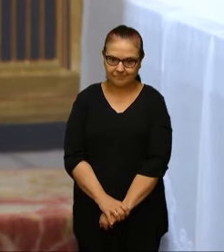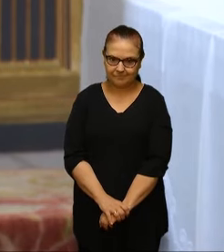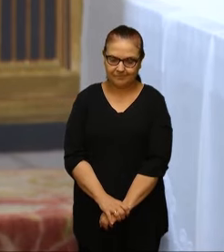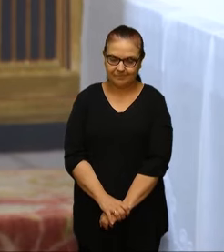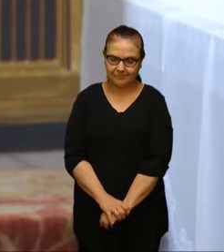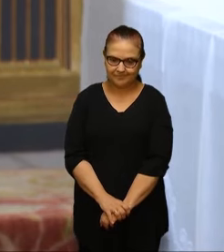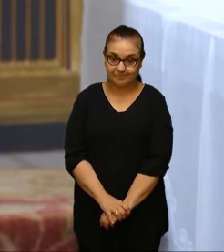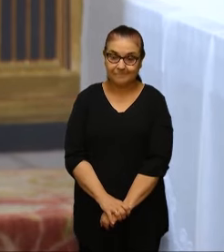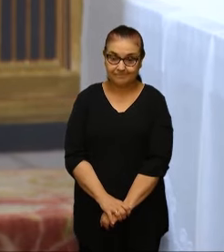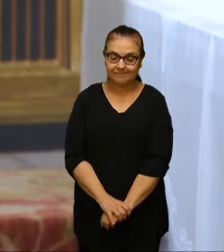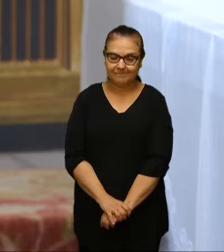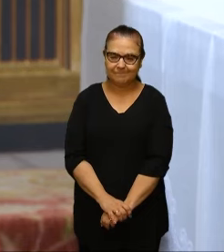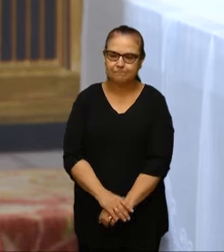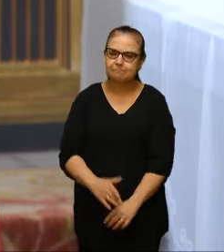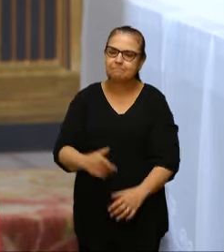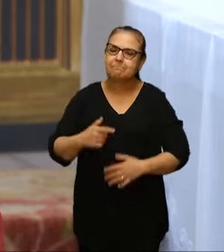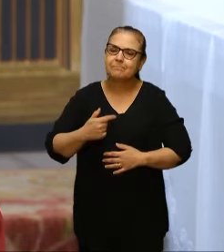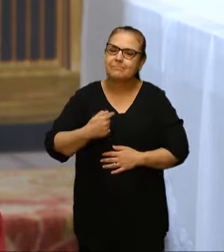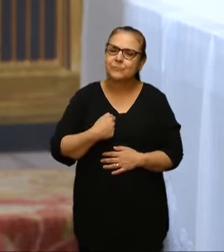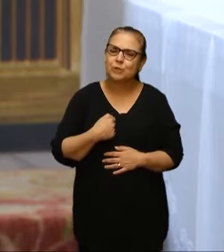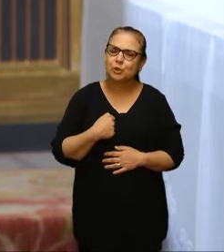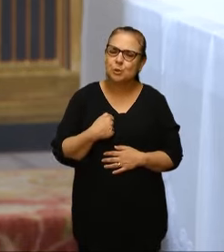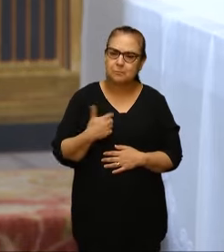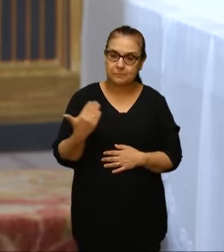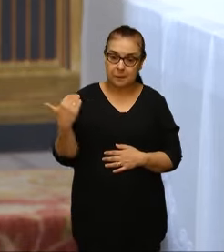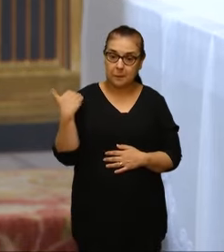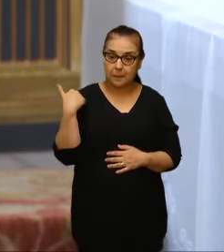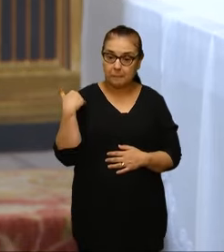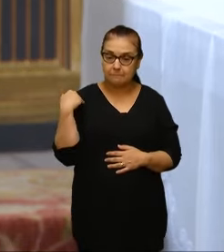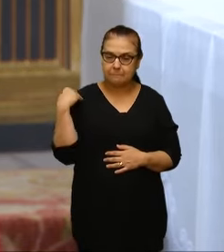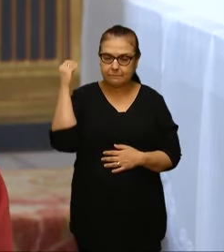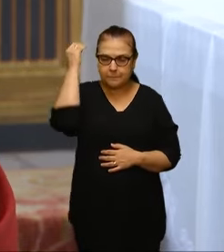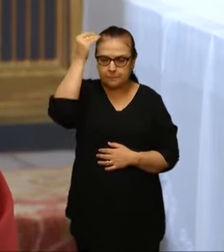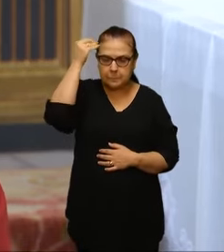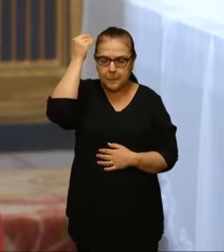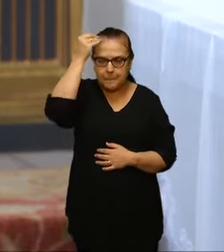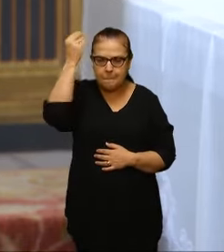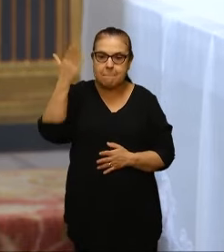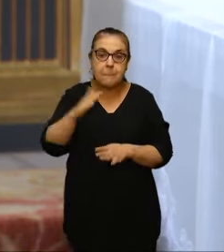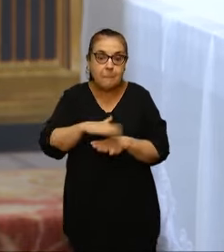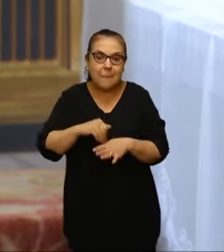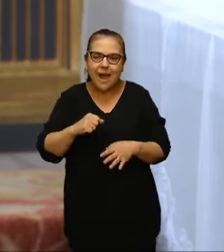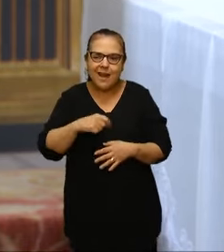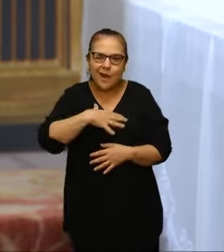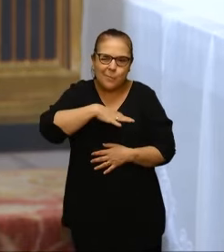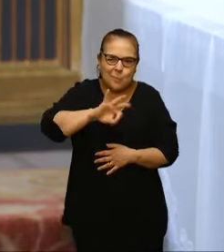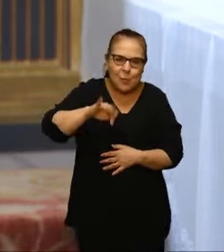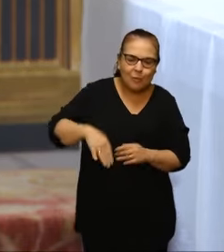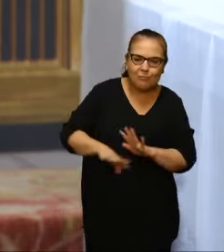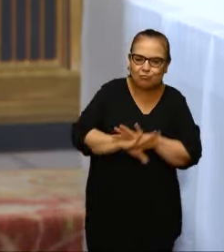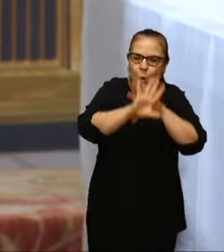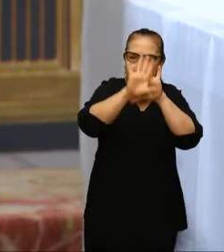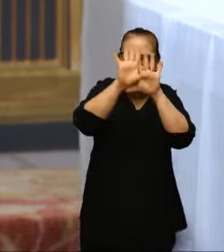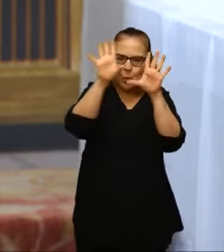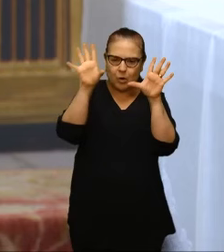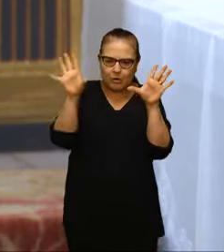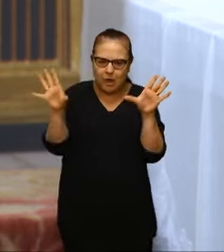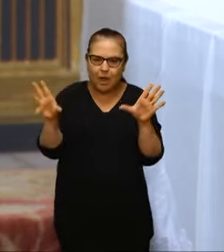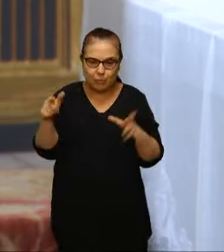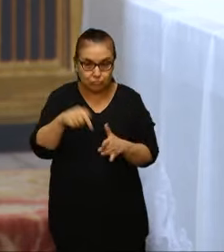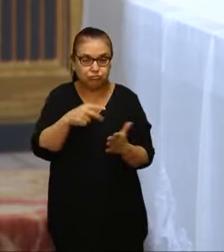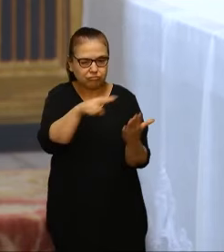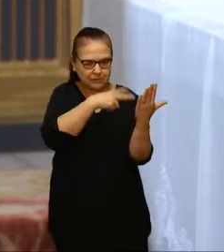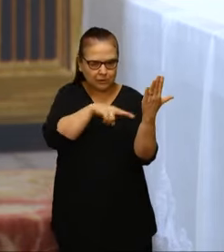Cuando reflexionaba para poder iluminar estas lecturas en nuestros